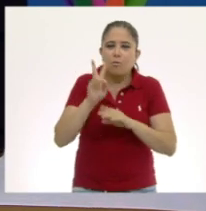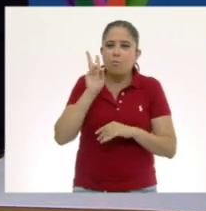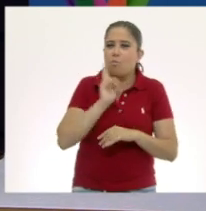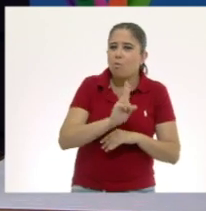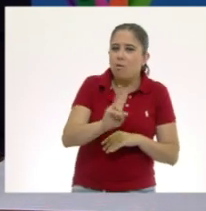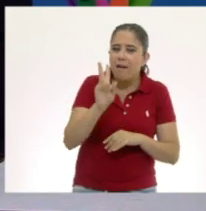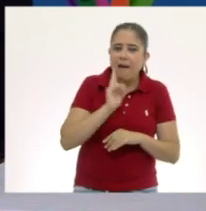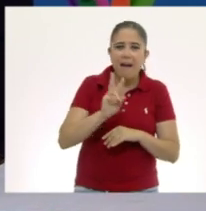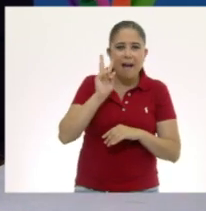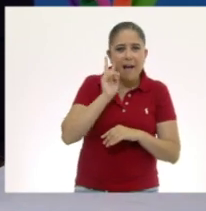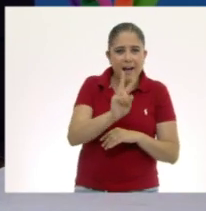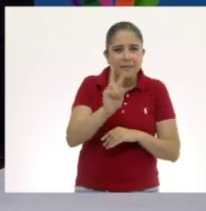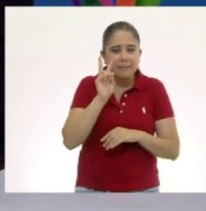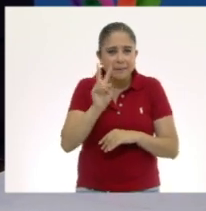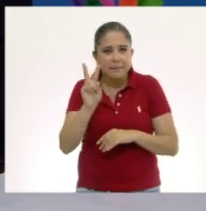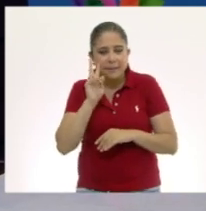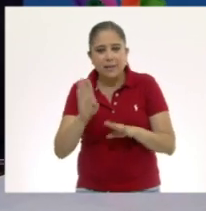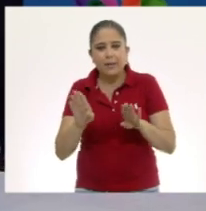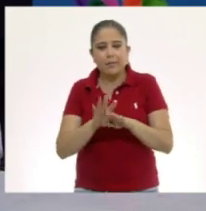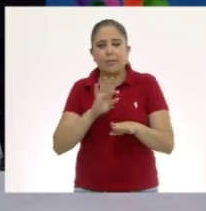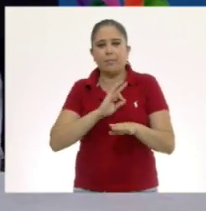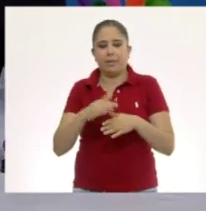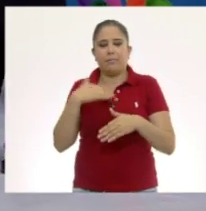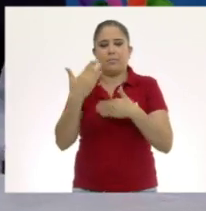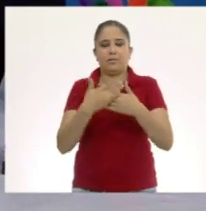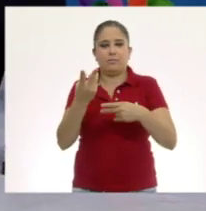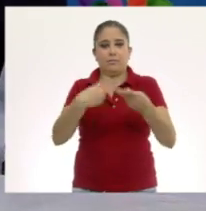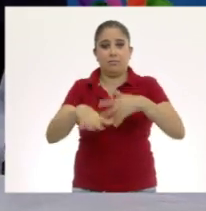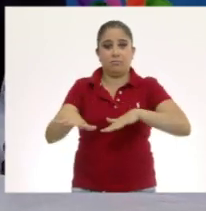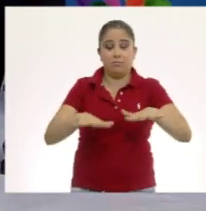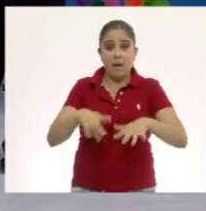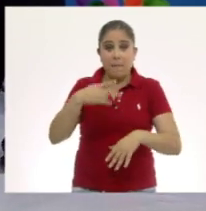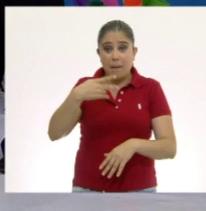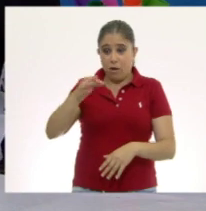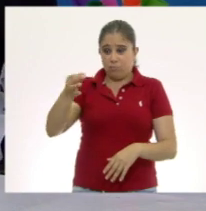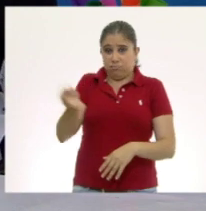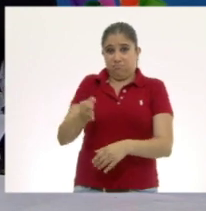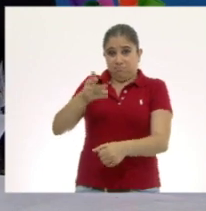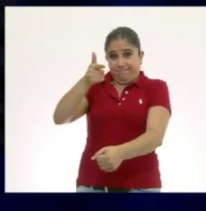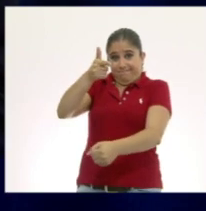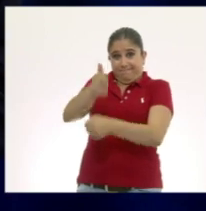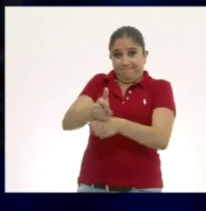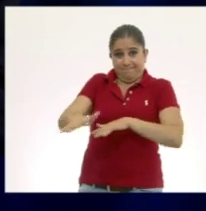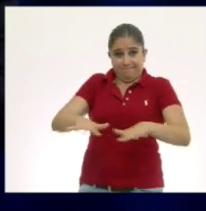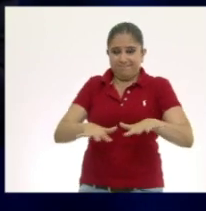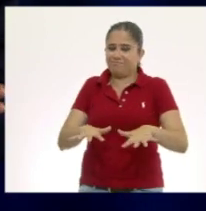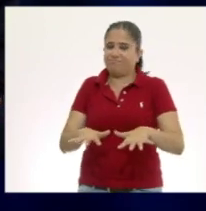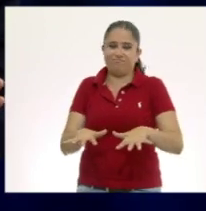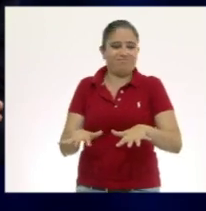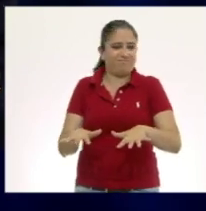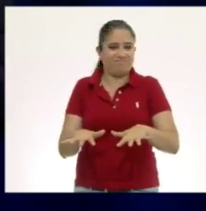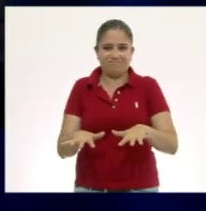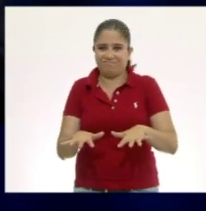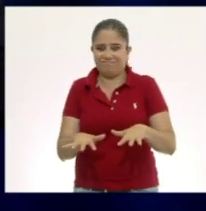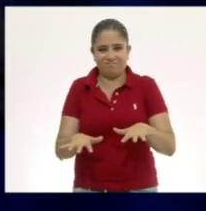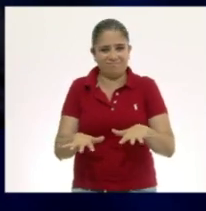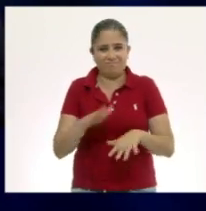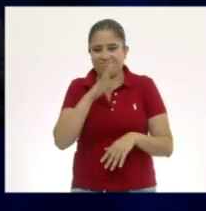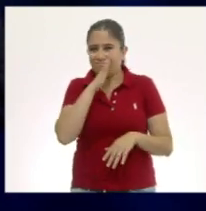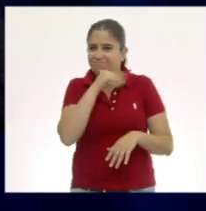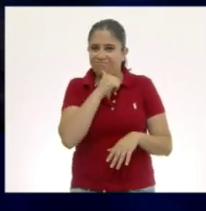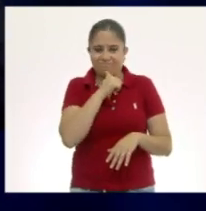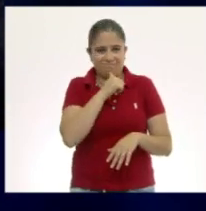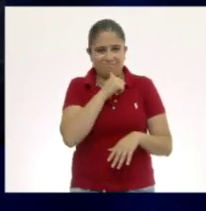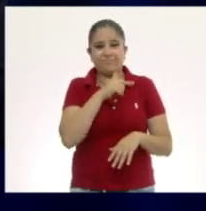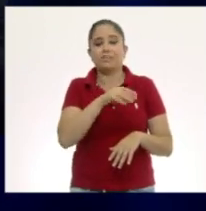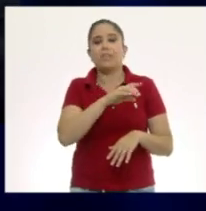como que establecer algunas posibilidades, pero así de manera certera, no. Lo que sí se puede